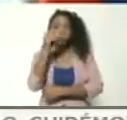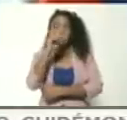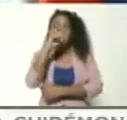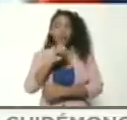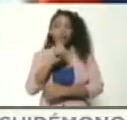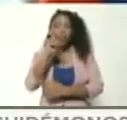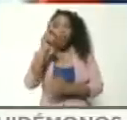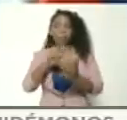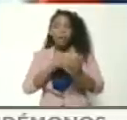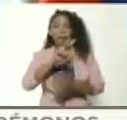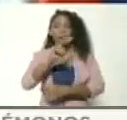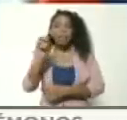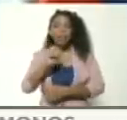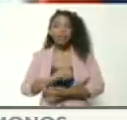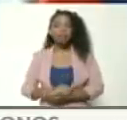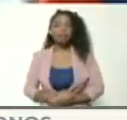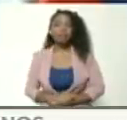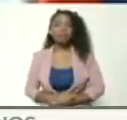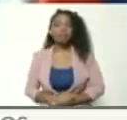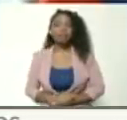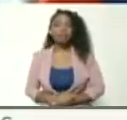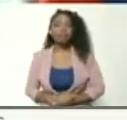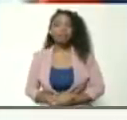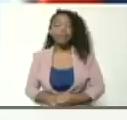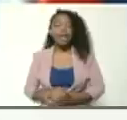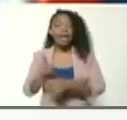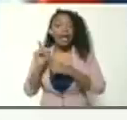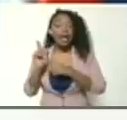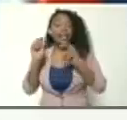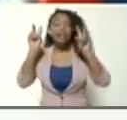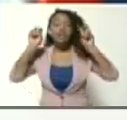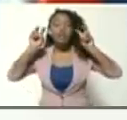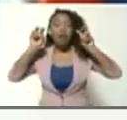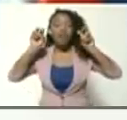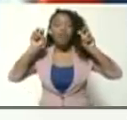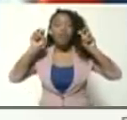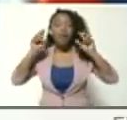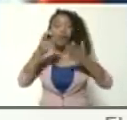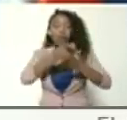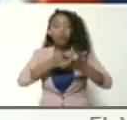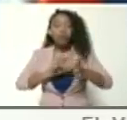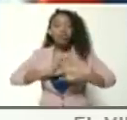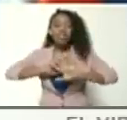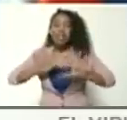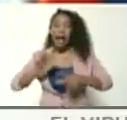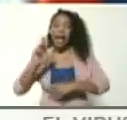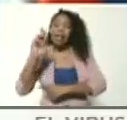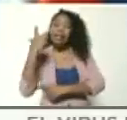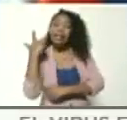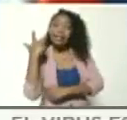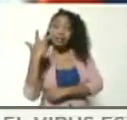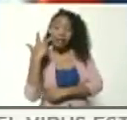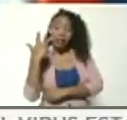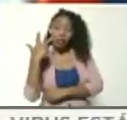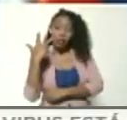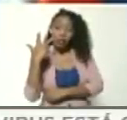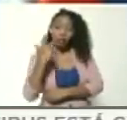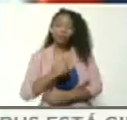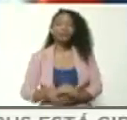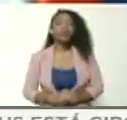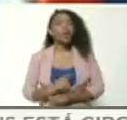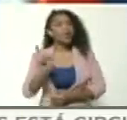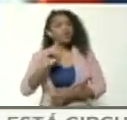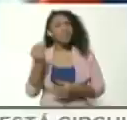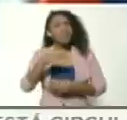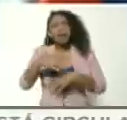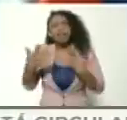año 2020. Este nuevo documento, que ya es el tercero, no es más